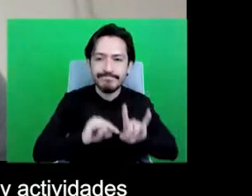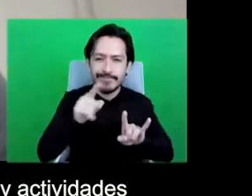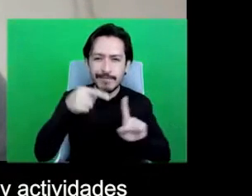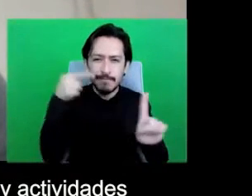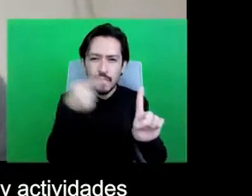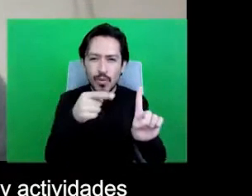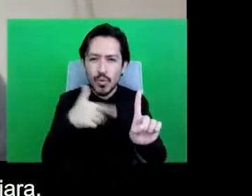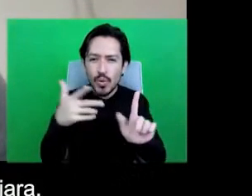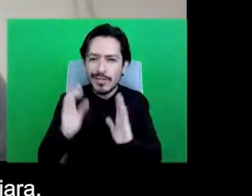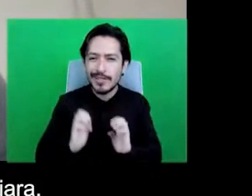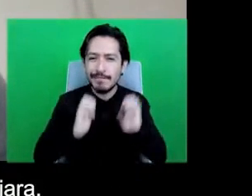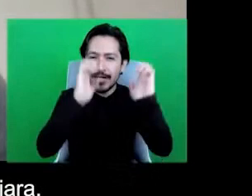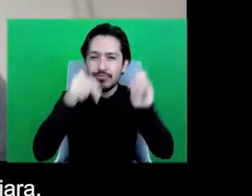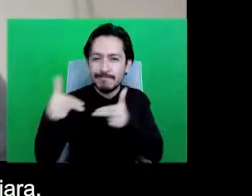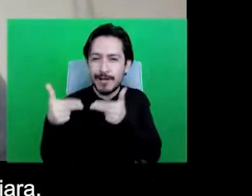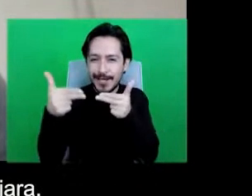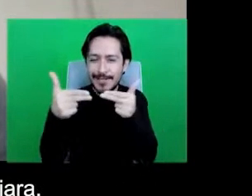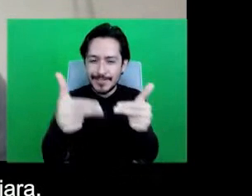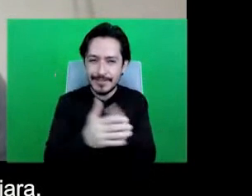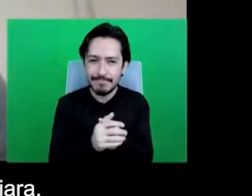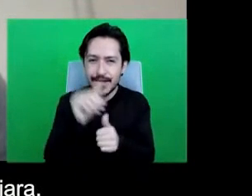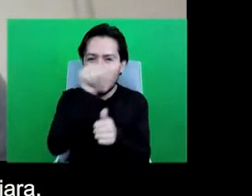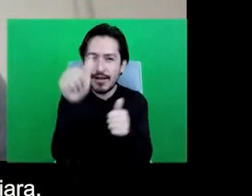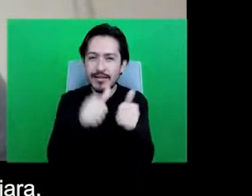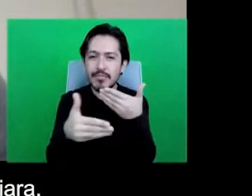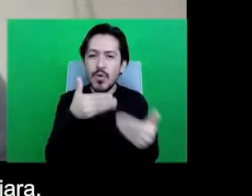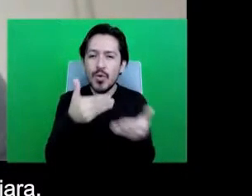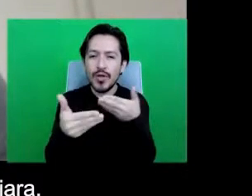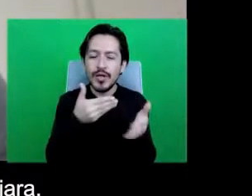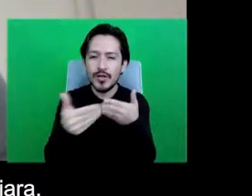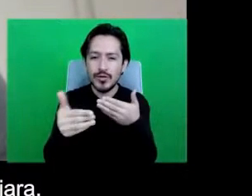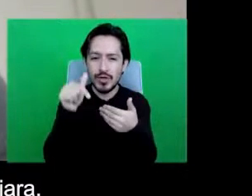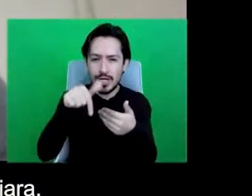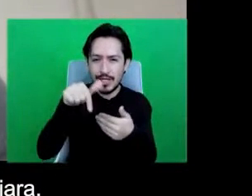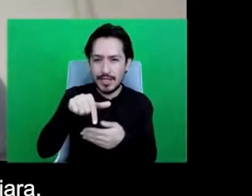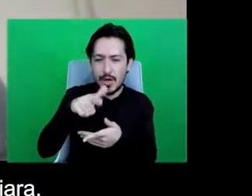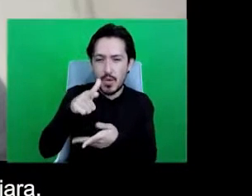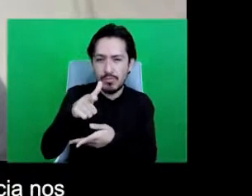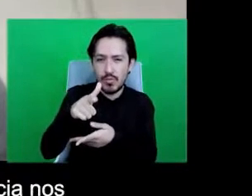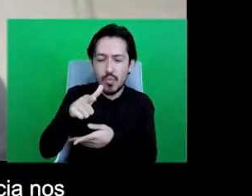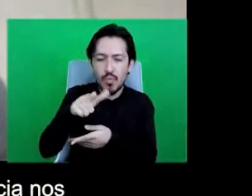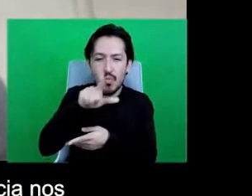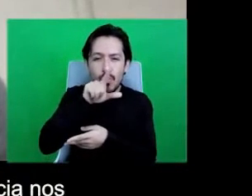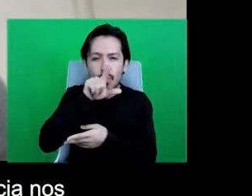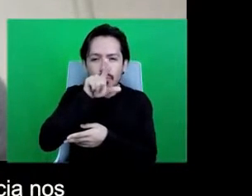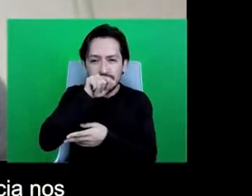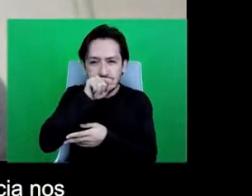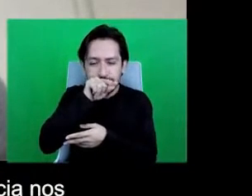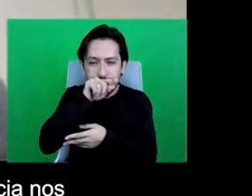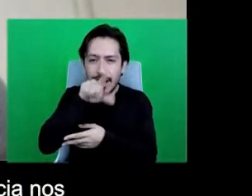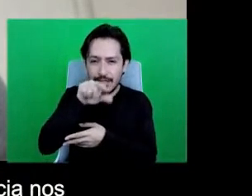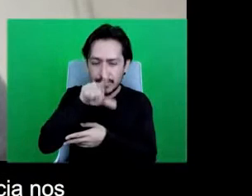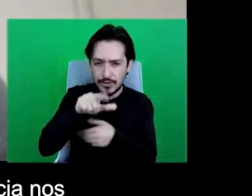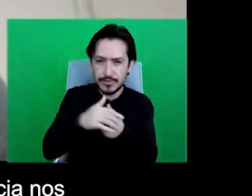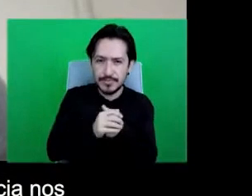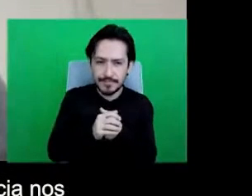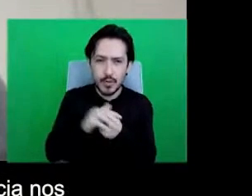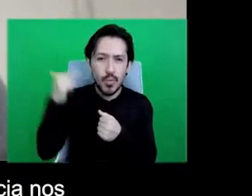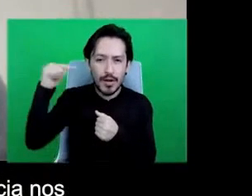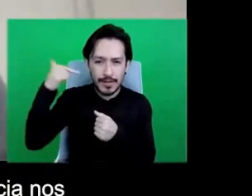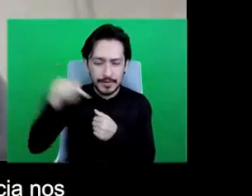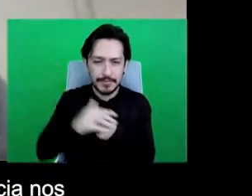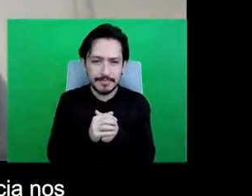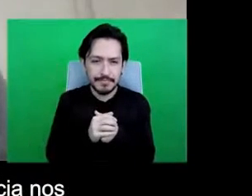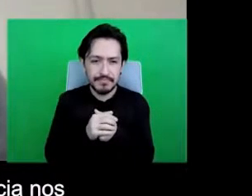culturas populares, el arte moderno y contemporáneo en Guadalajara y el estado de Jalisco. El currículum sigue, por tiempo prefiero que